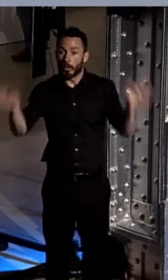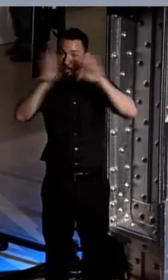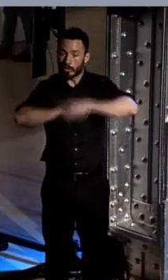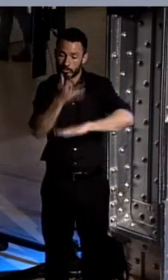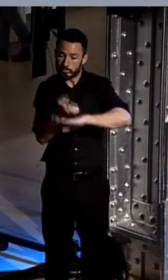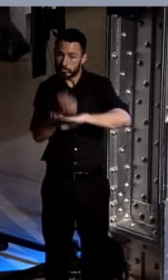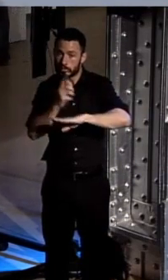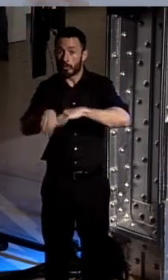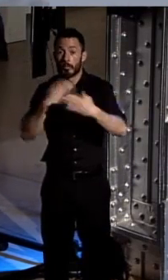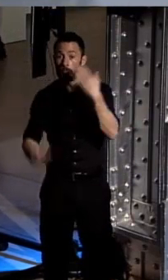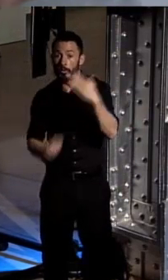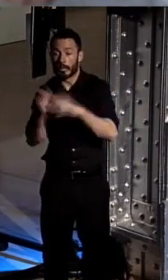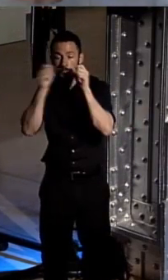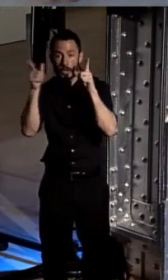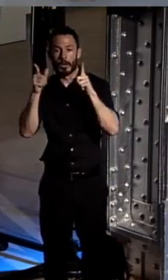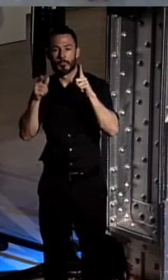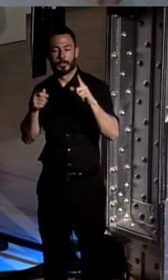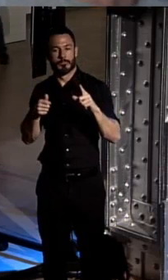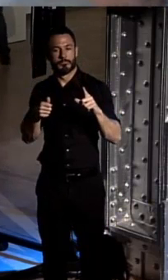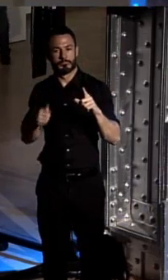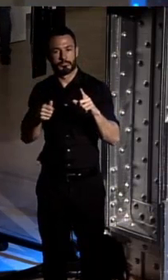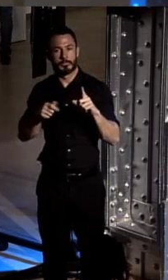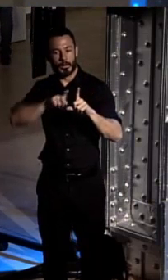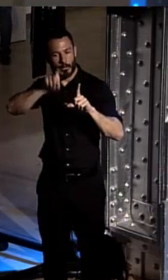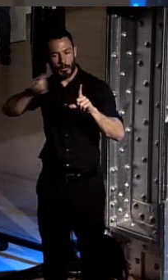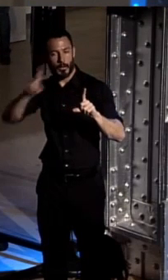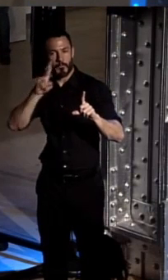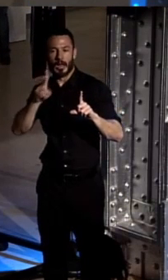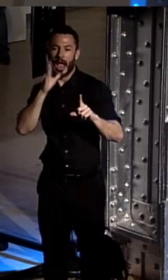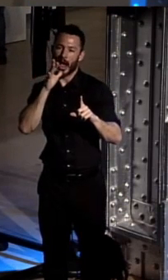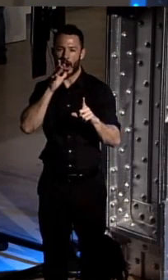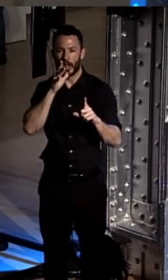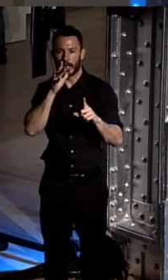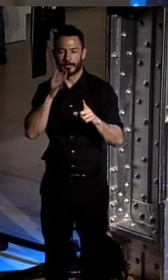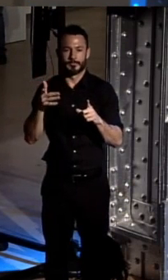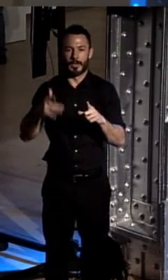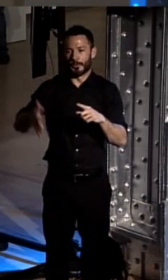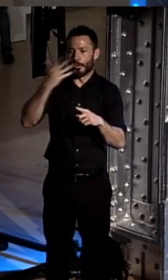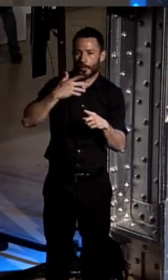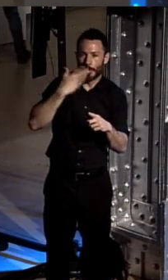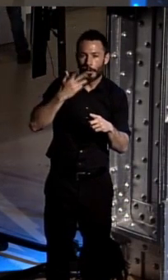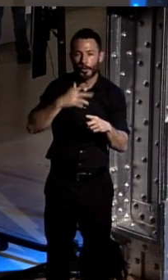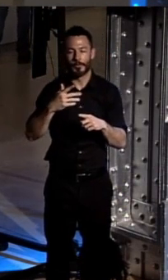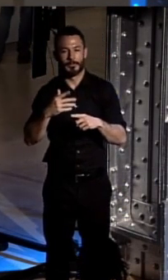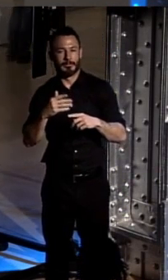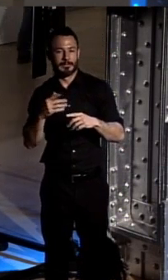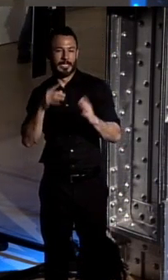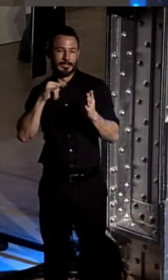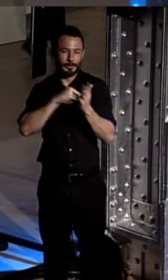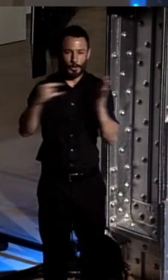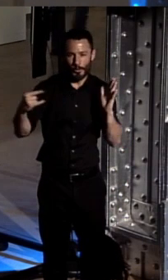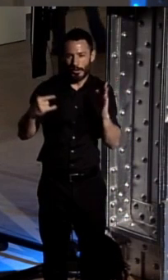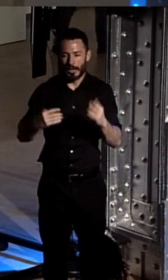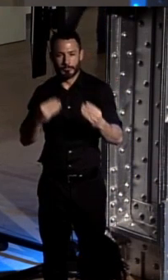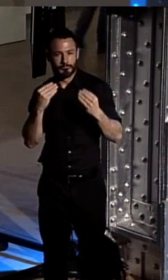aquello que soñó. No tenemos la tecnología para ver eso en alta resolución, no tenemos la tecnología para reproducirlo en colores lleno de